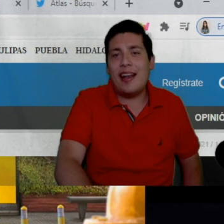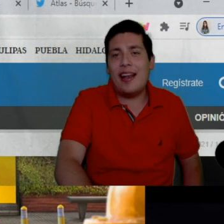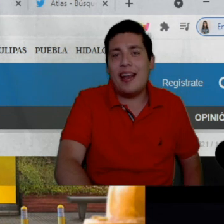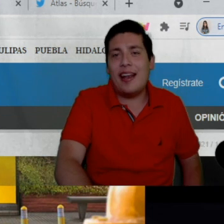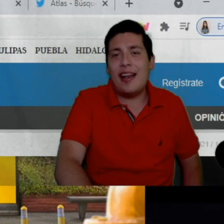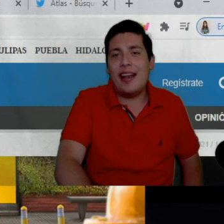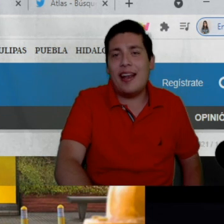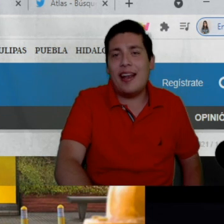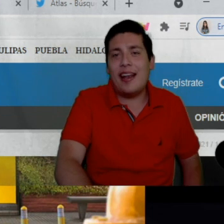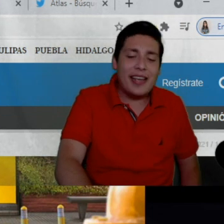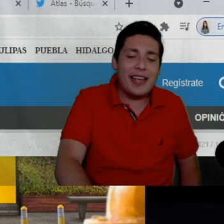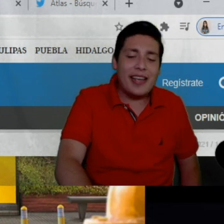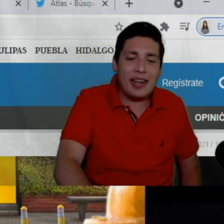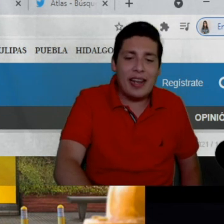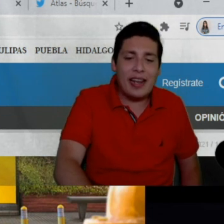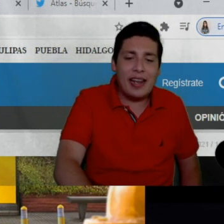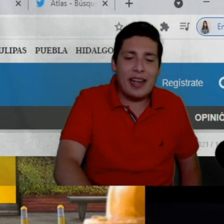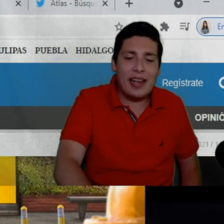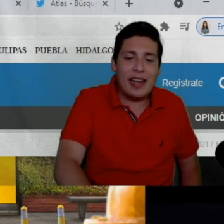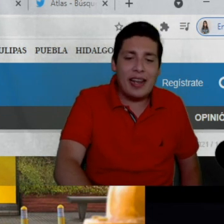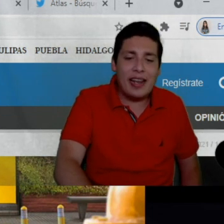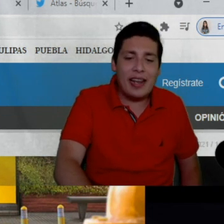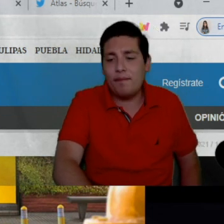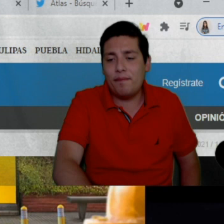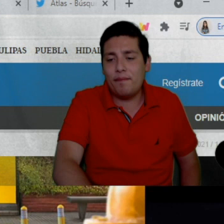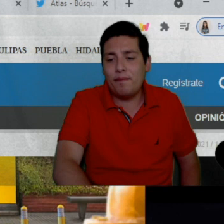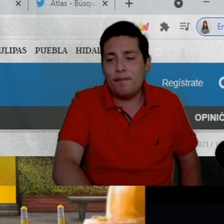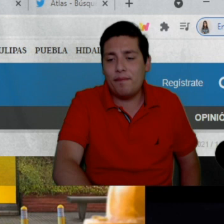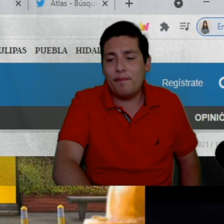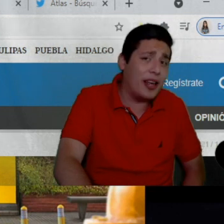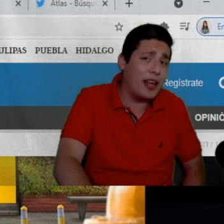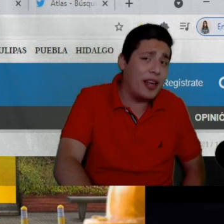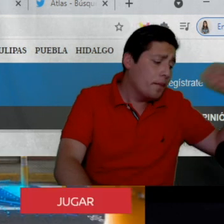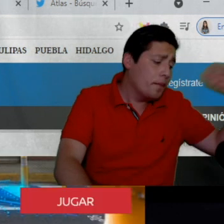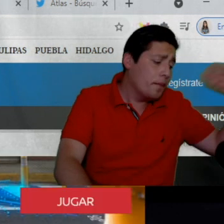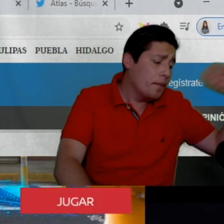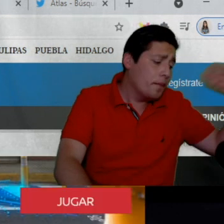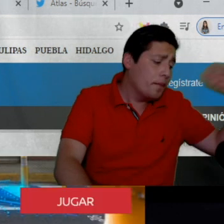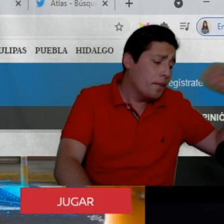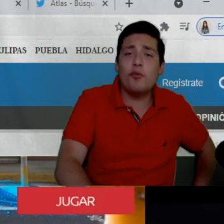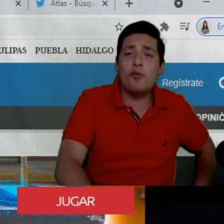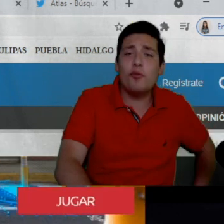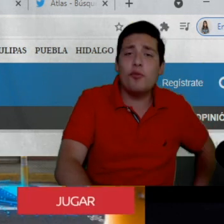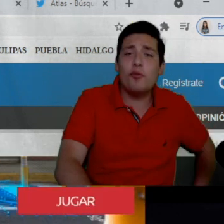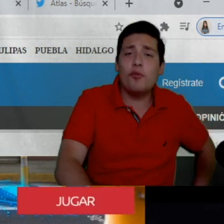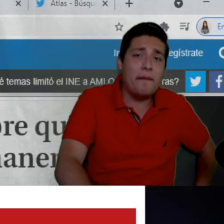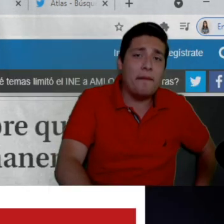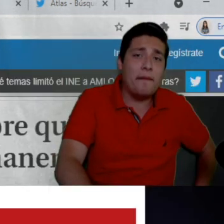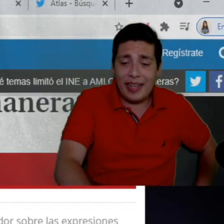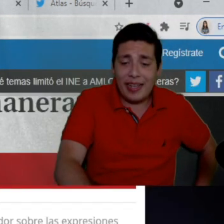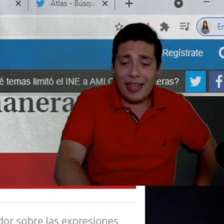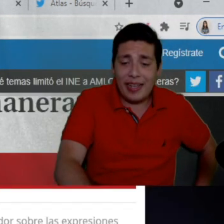hará la cuarta transformación, es quitarle la mayoría al presidente en la Cámara de Diputados y que no pase ninguna